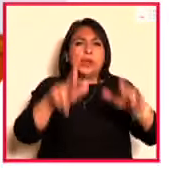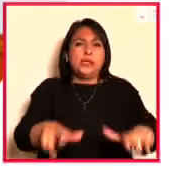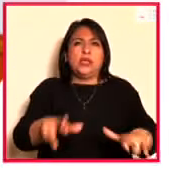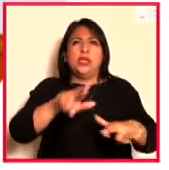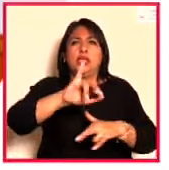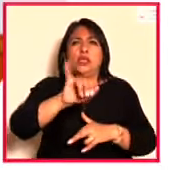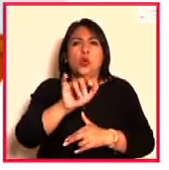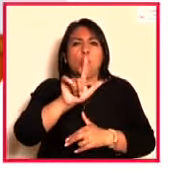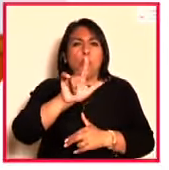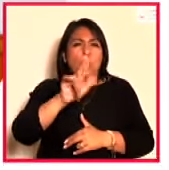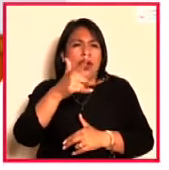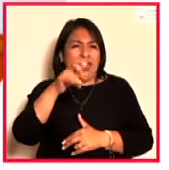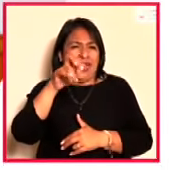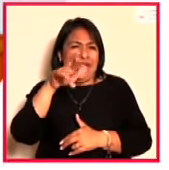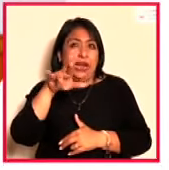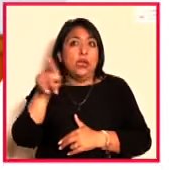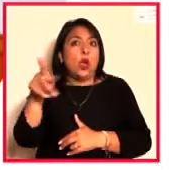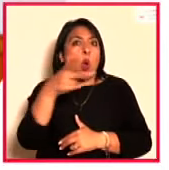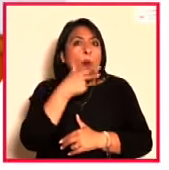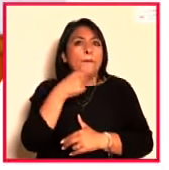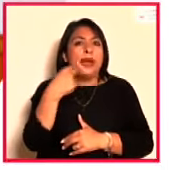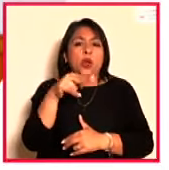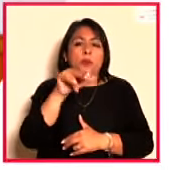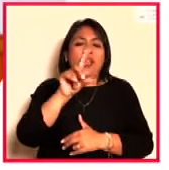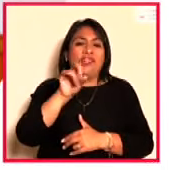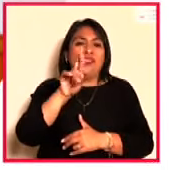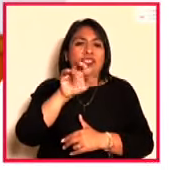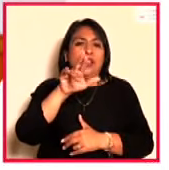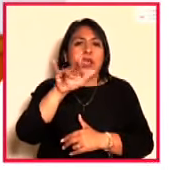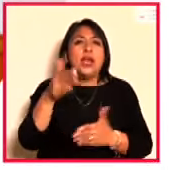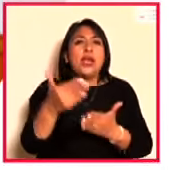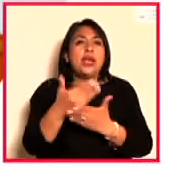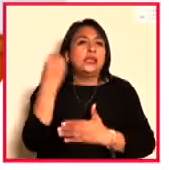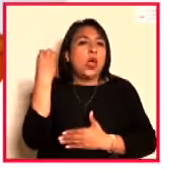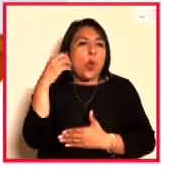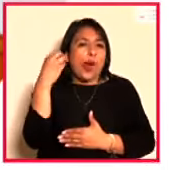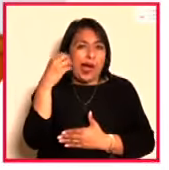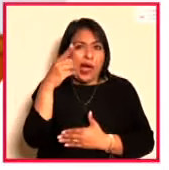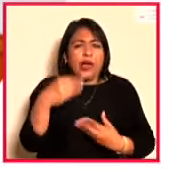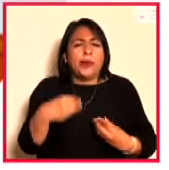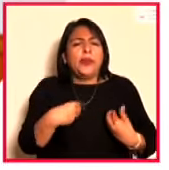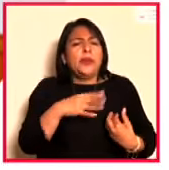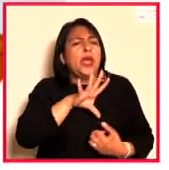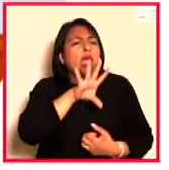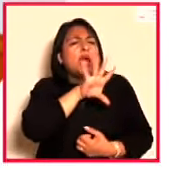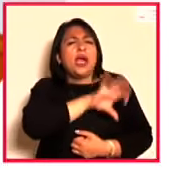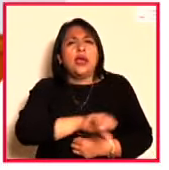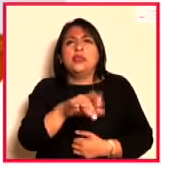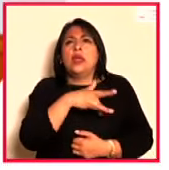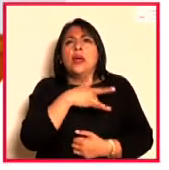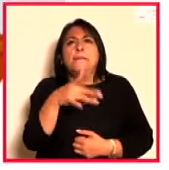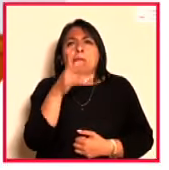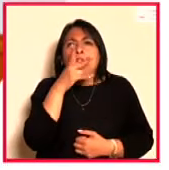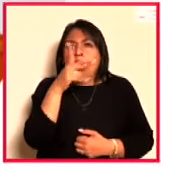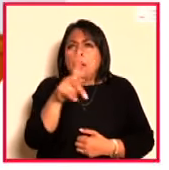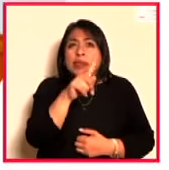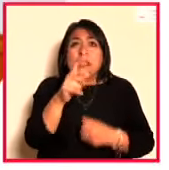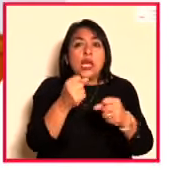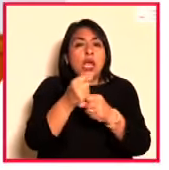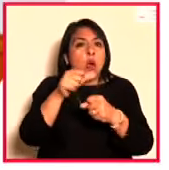Todo eso y más fue Andrés Enestrosa Morales, oaxaqueño ilustre que vivió enamorado de la palabra durante más de un siglo y a quien hoy recordamos